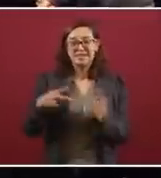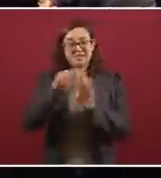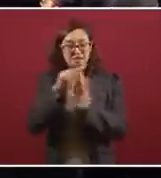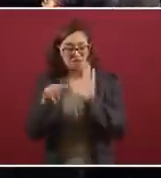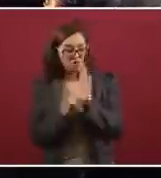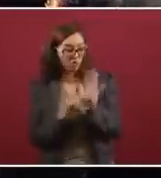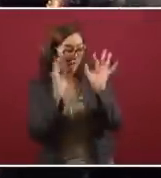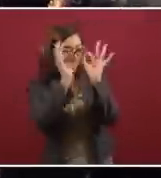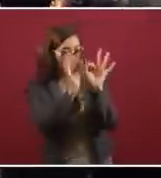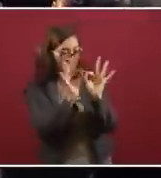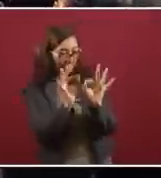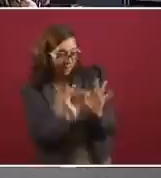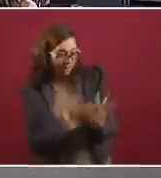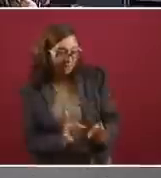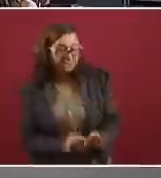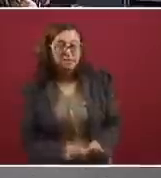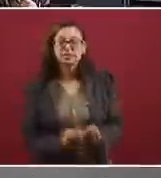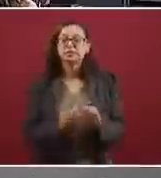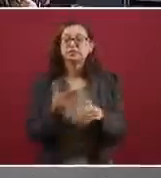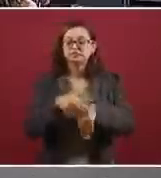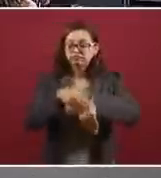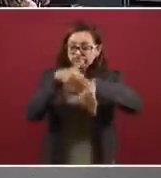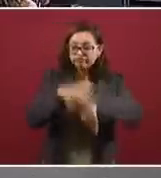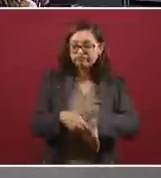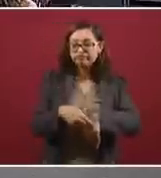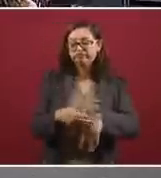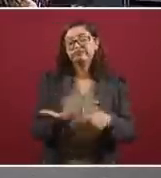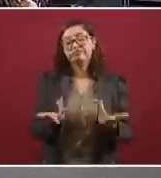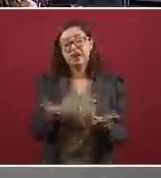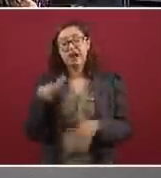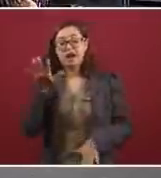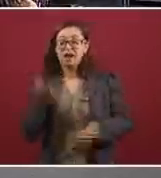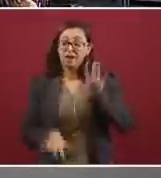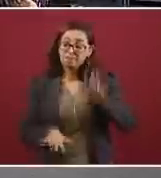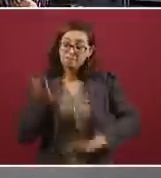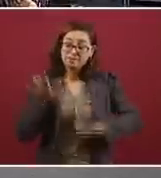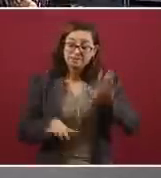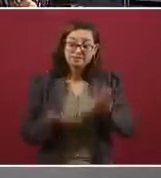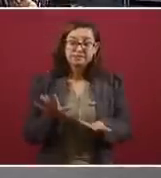normatividad y a veces hay